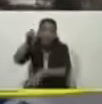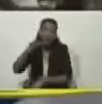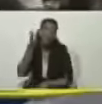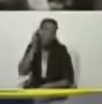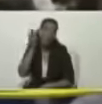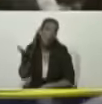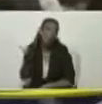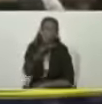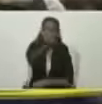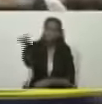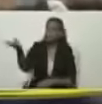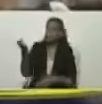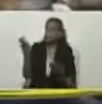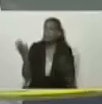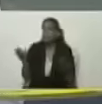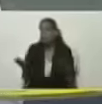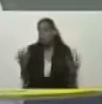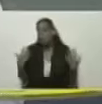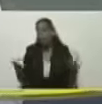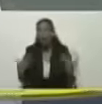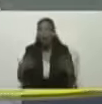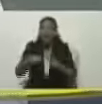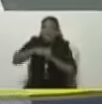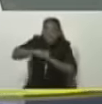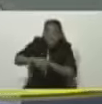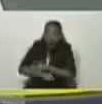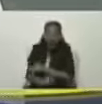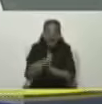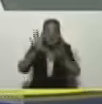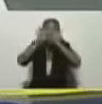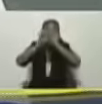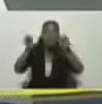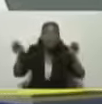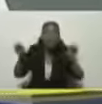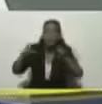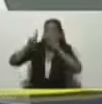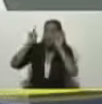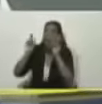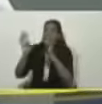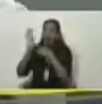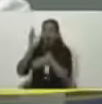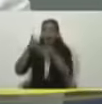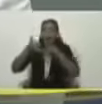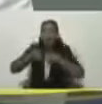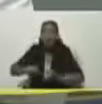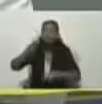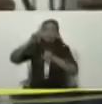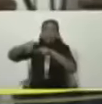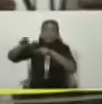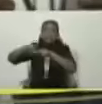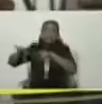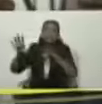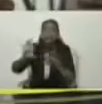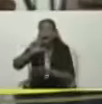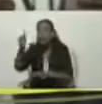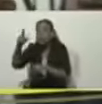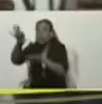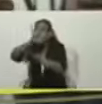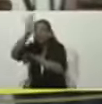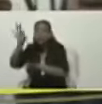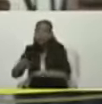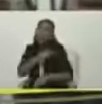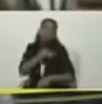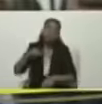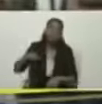pero ustedes paren, educan y cuidan a la otra mitad, a